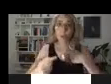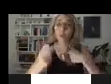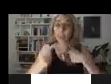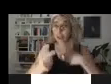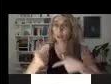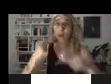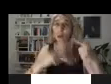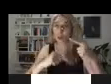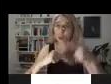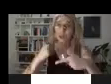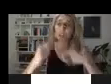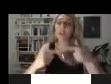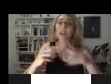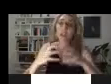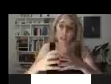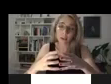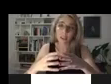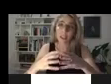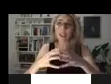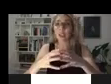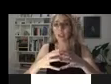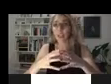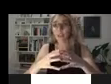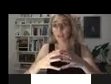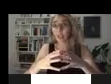de un medio por otro, sino que